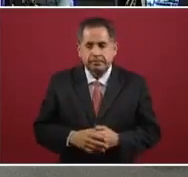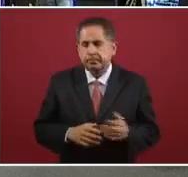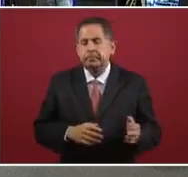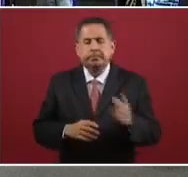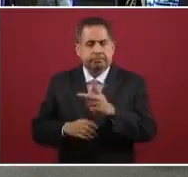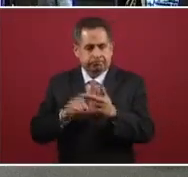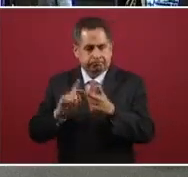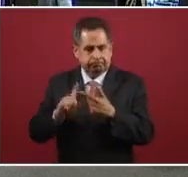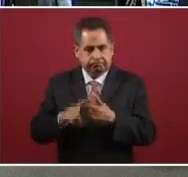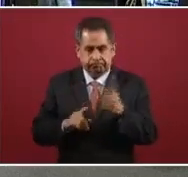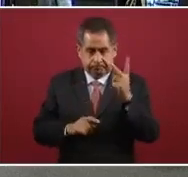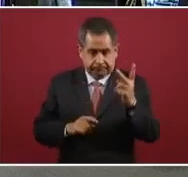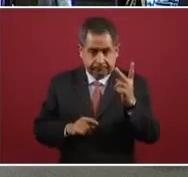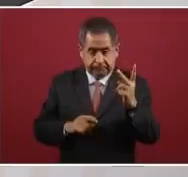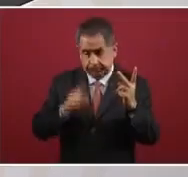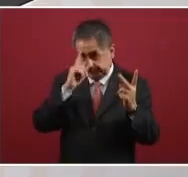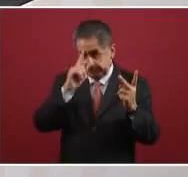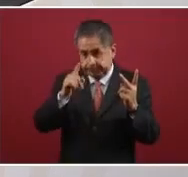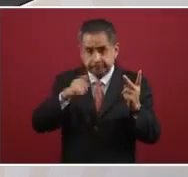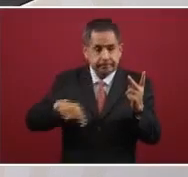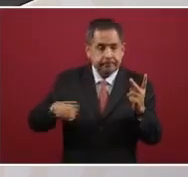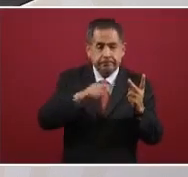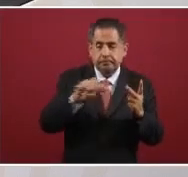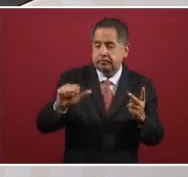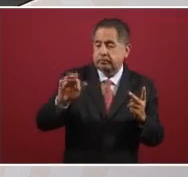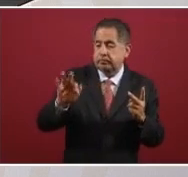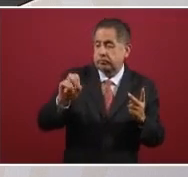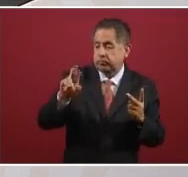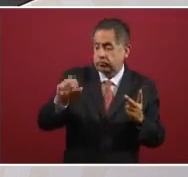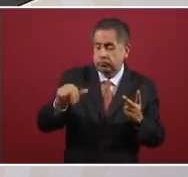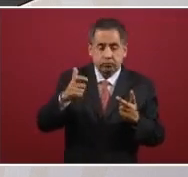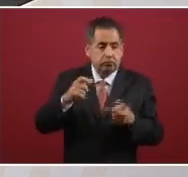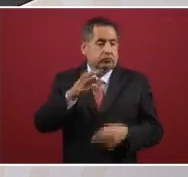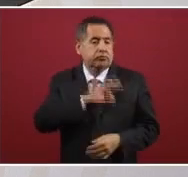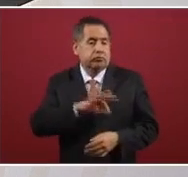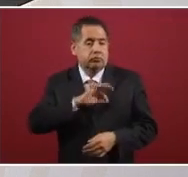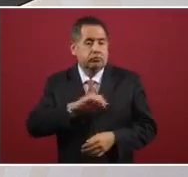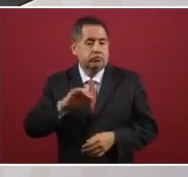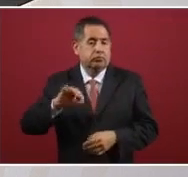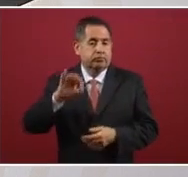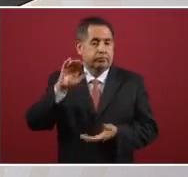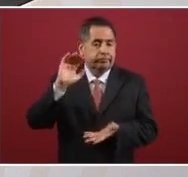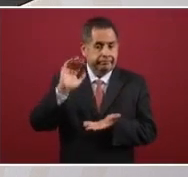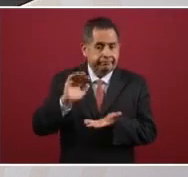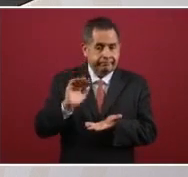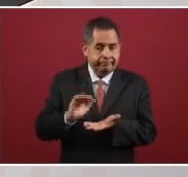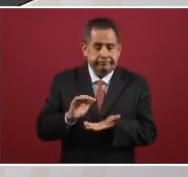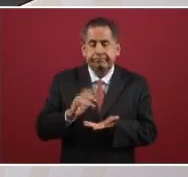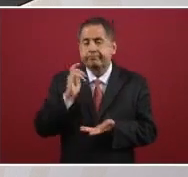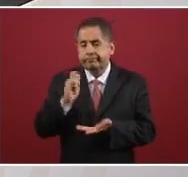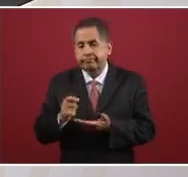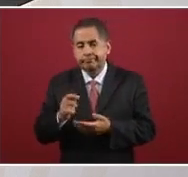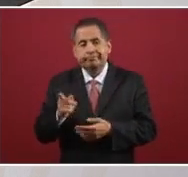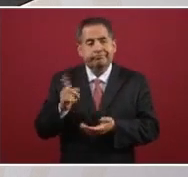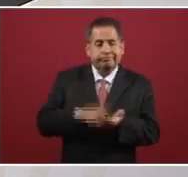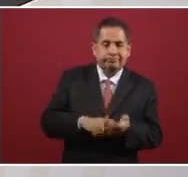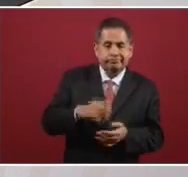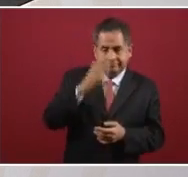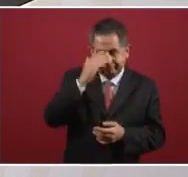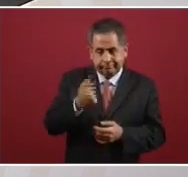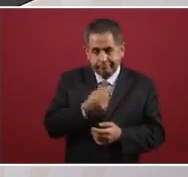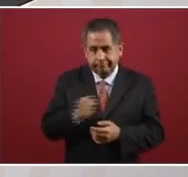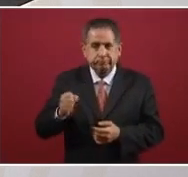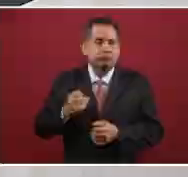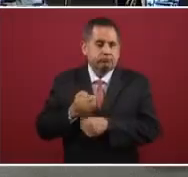dos cosas. Para que las Afores puedan ir disminuyendo sus comisiones, tienen que ser más eficientes y eficaces, y eso es a lo que ellos se